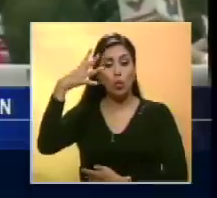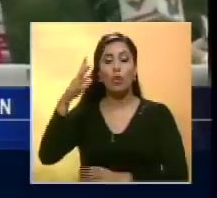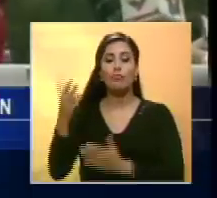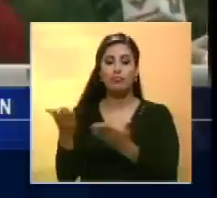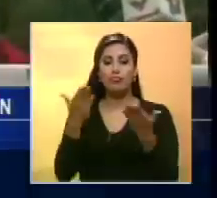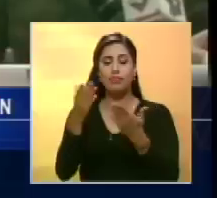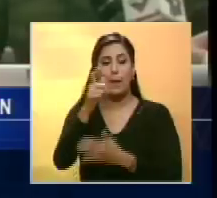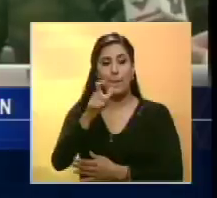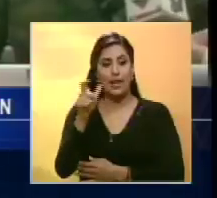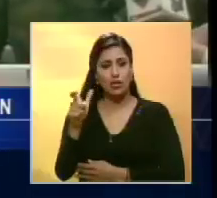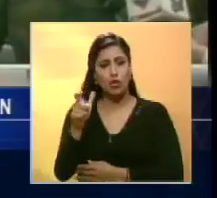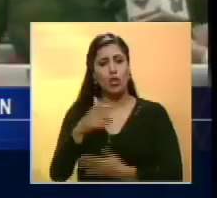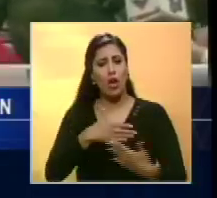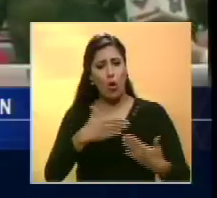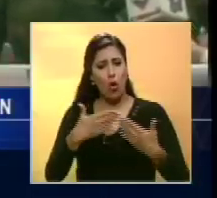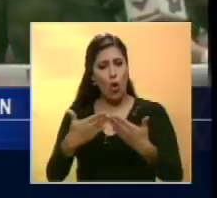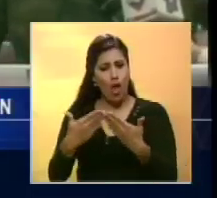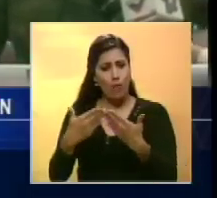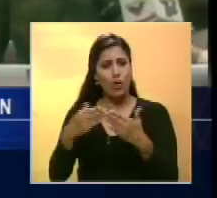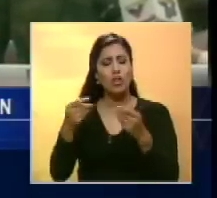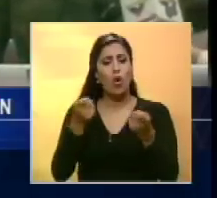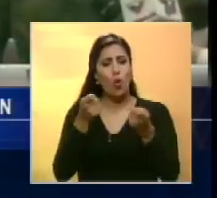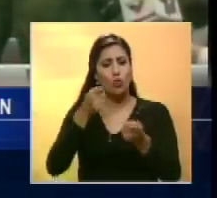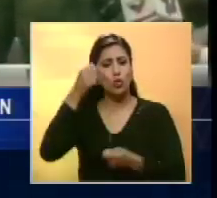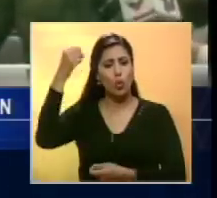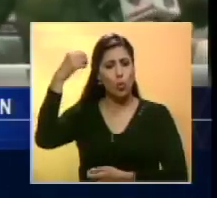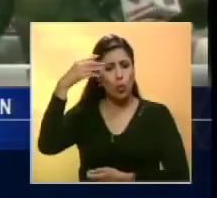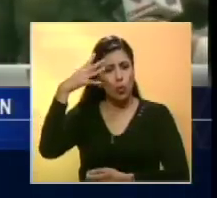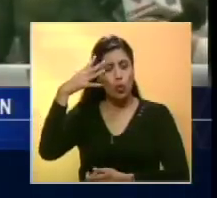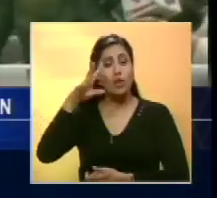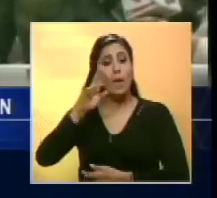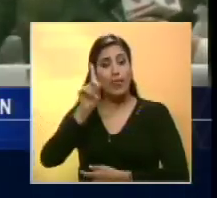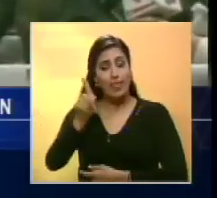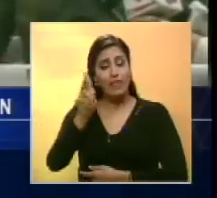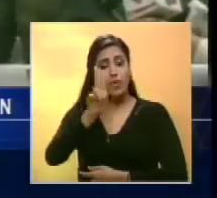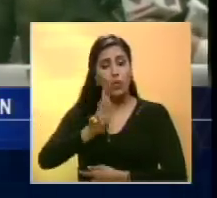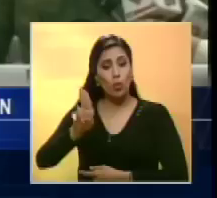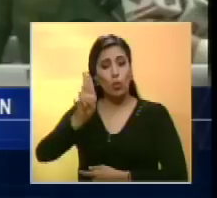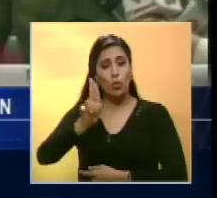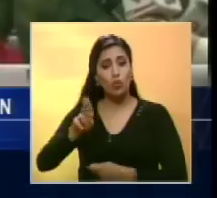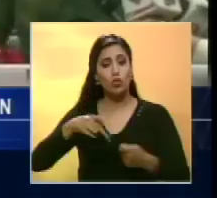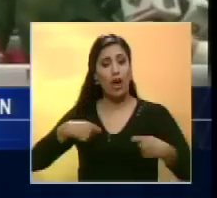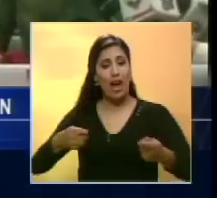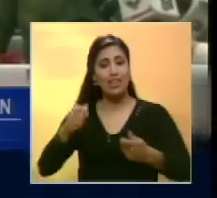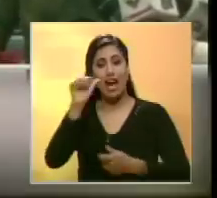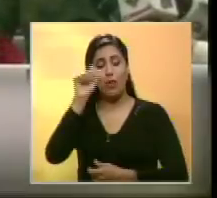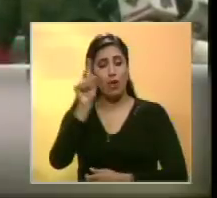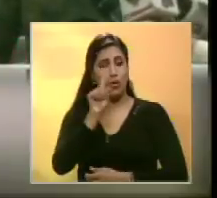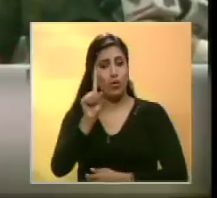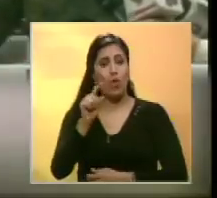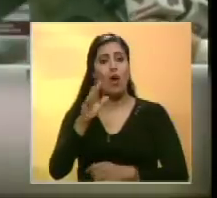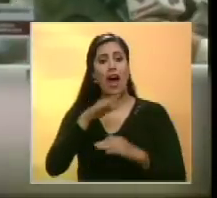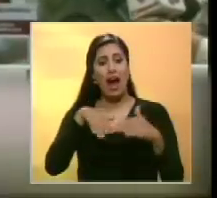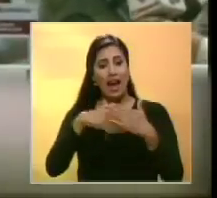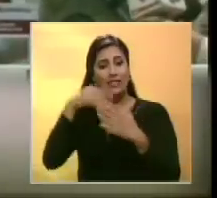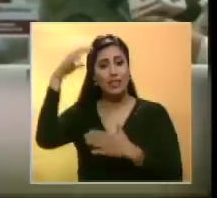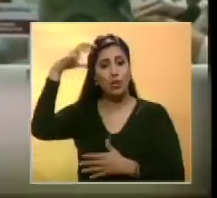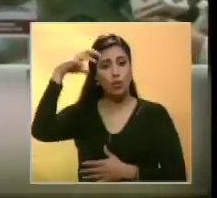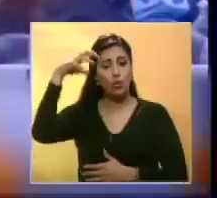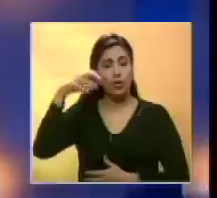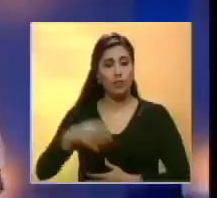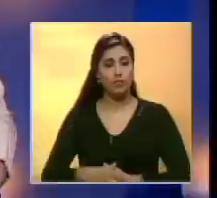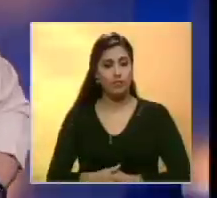a los venezolanos a colaborar con el ahorro de energía y además pidió utilizar racionalmente el agua hasta que llegue el periodo de